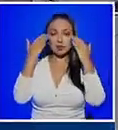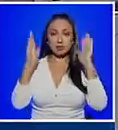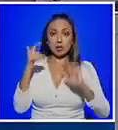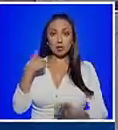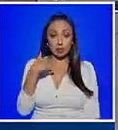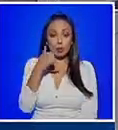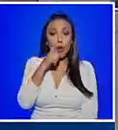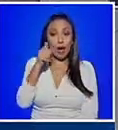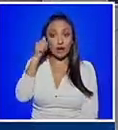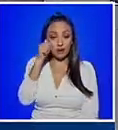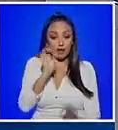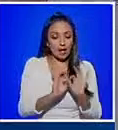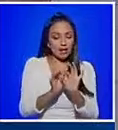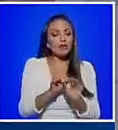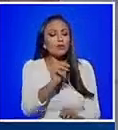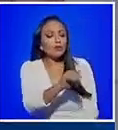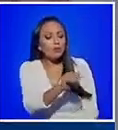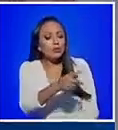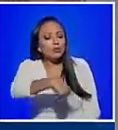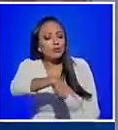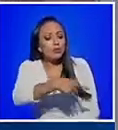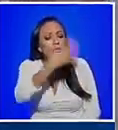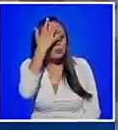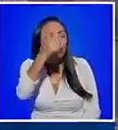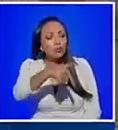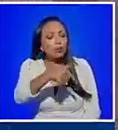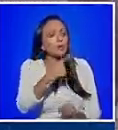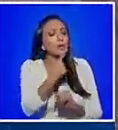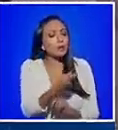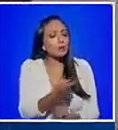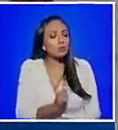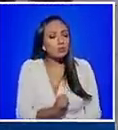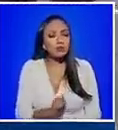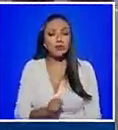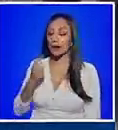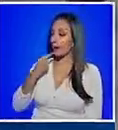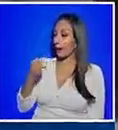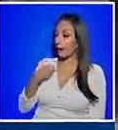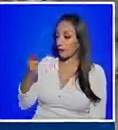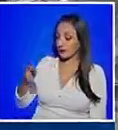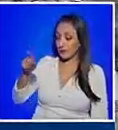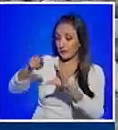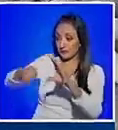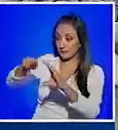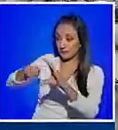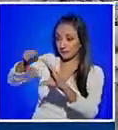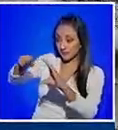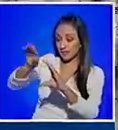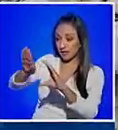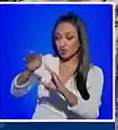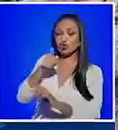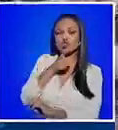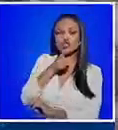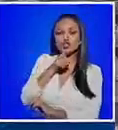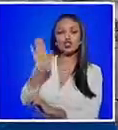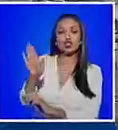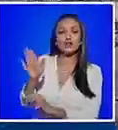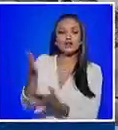estaban arreglando y yo pregunté que por qué estaba esta situación. Así me dijeron que esa pieza que está ahí todavía está